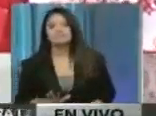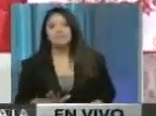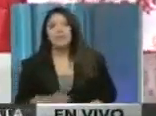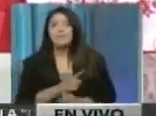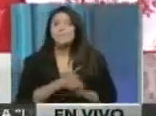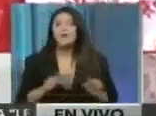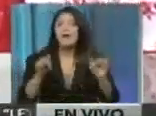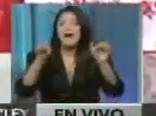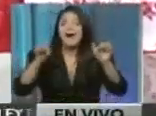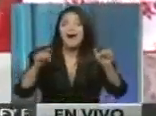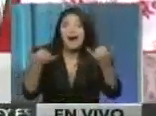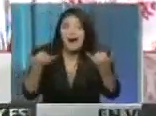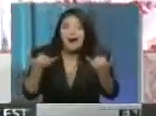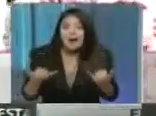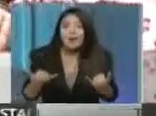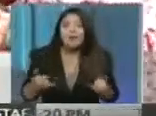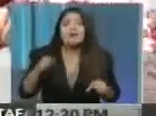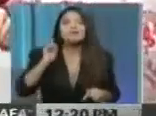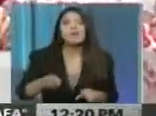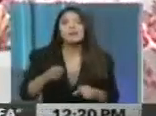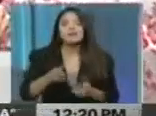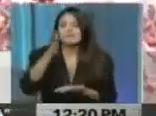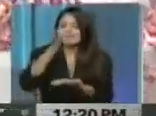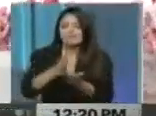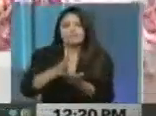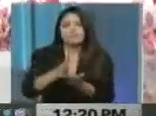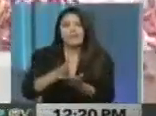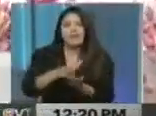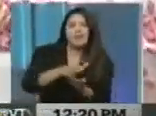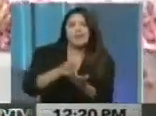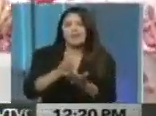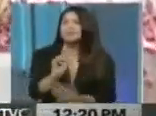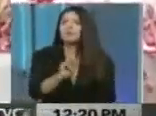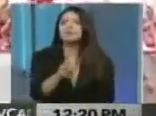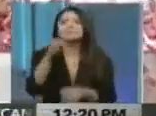pero este momento es momento de definiciones.